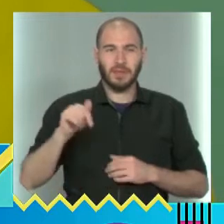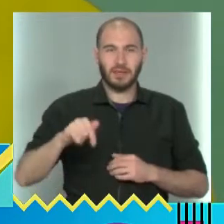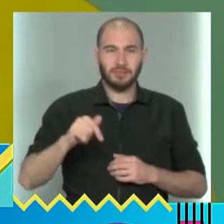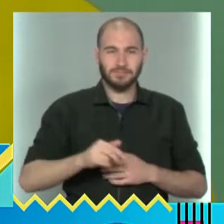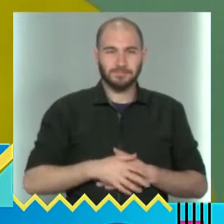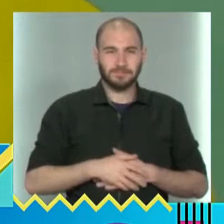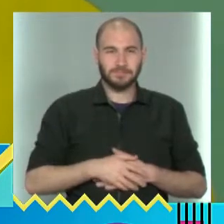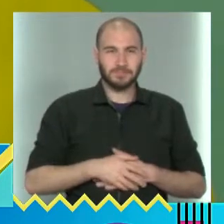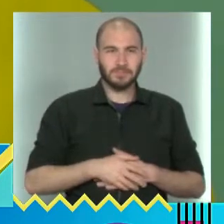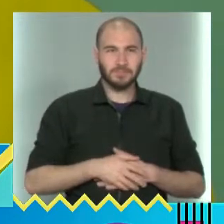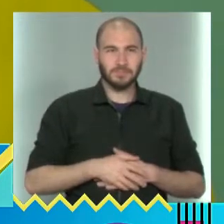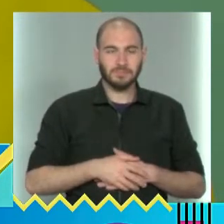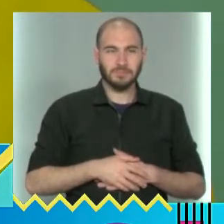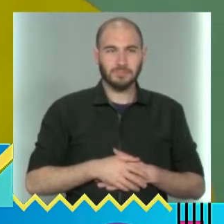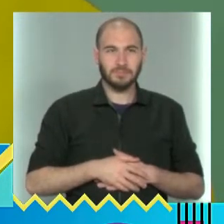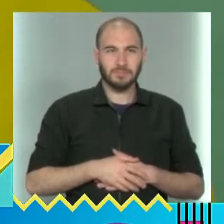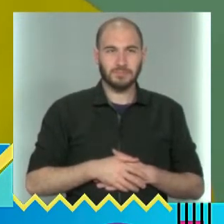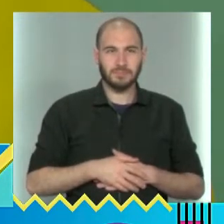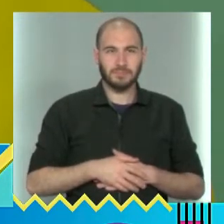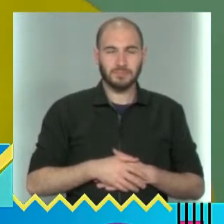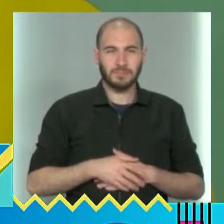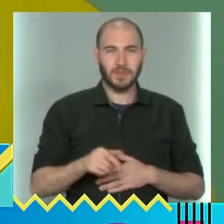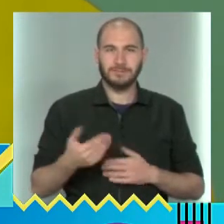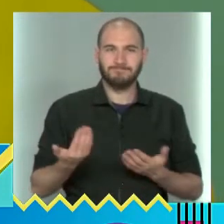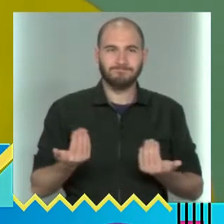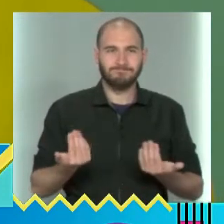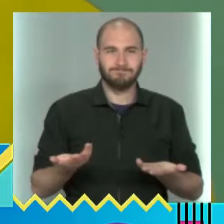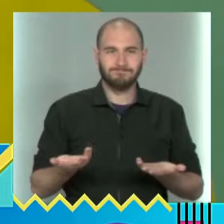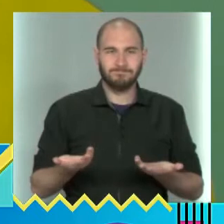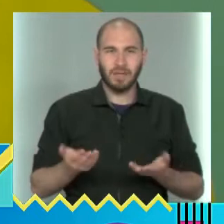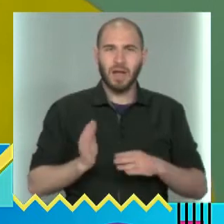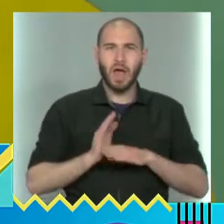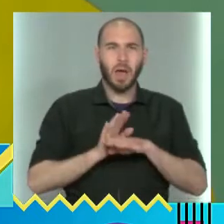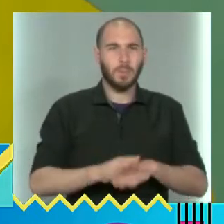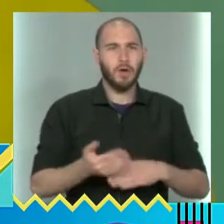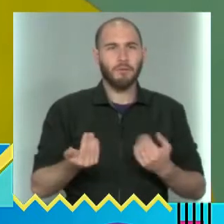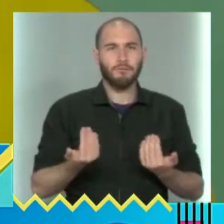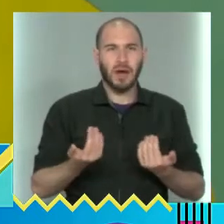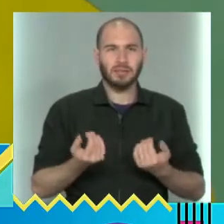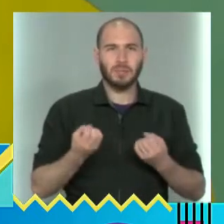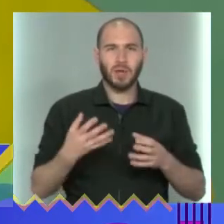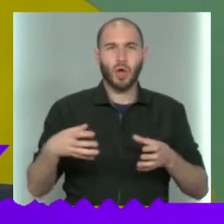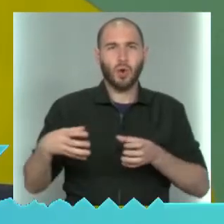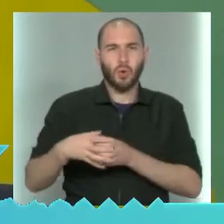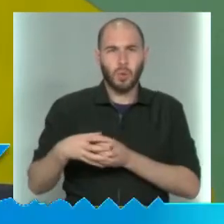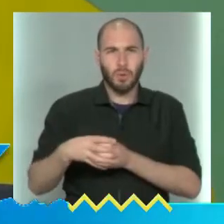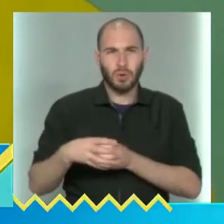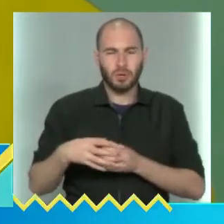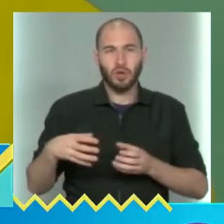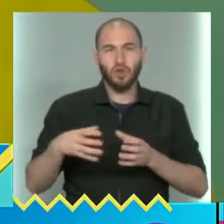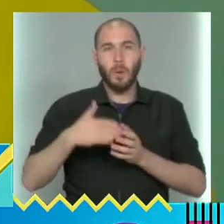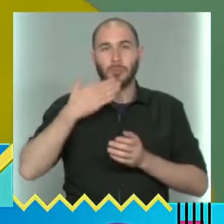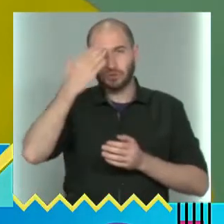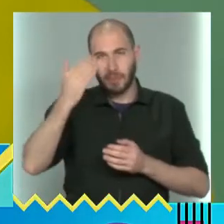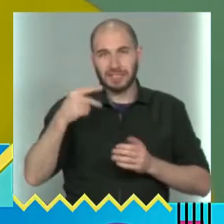gran, diríamos, falta de apoyo por este grupo, la Hermandad Musulmana